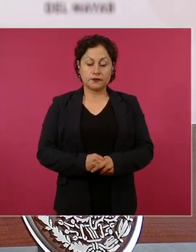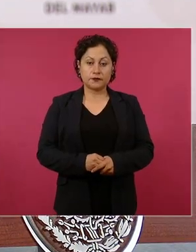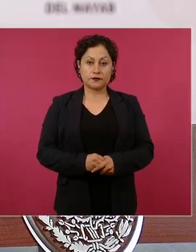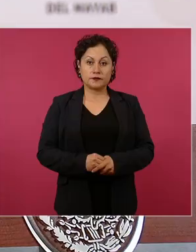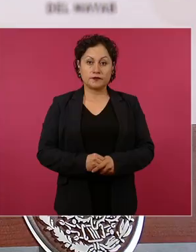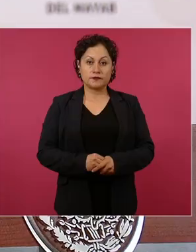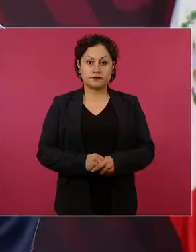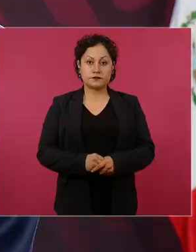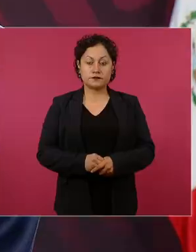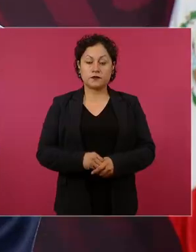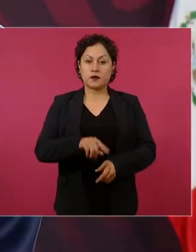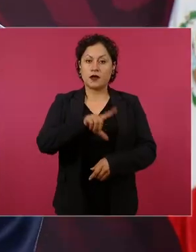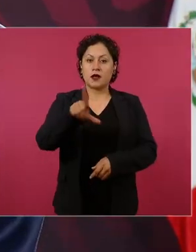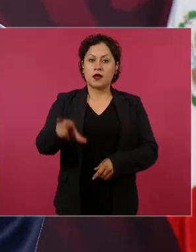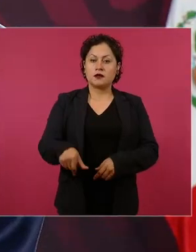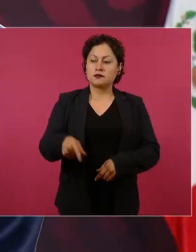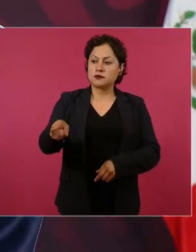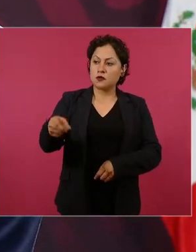a la solicitud.